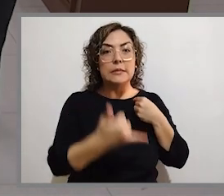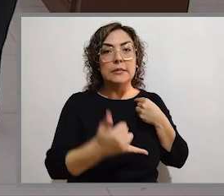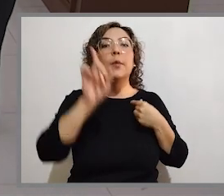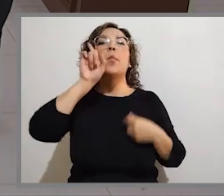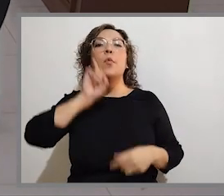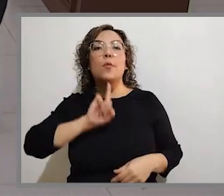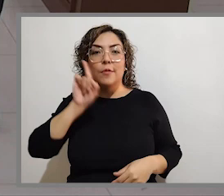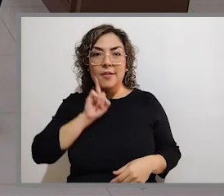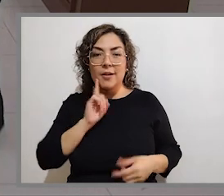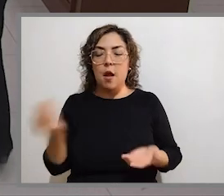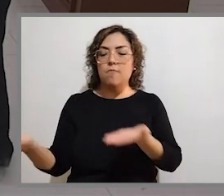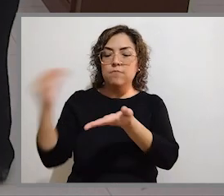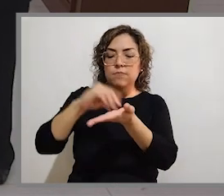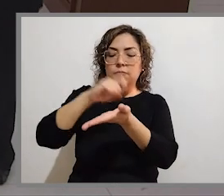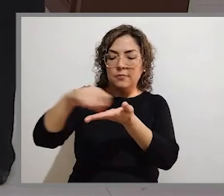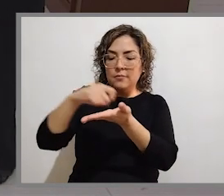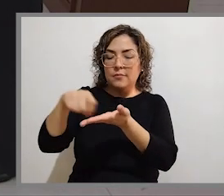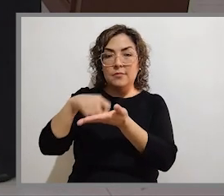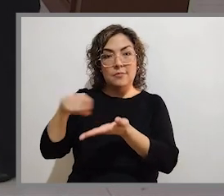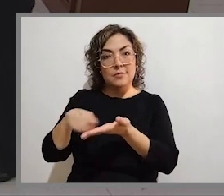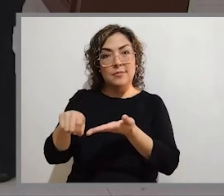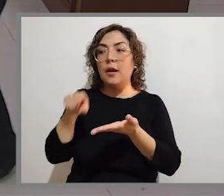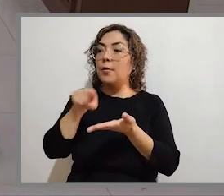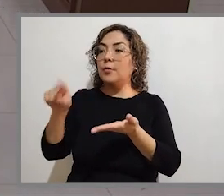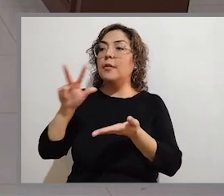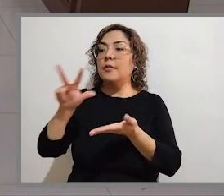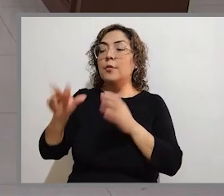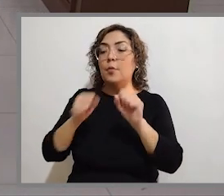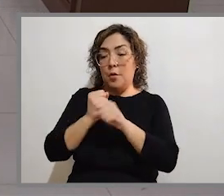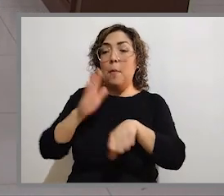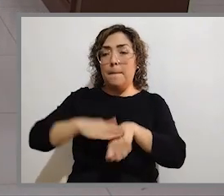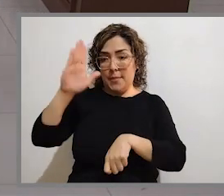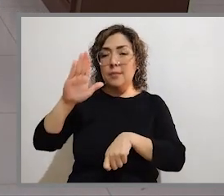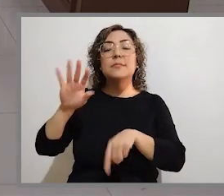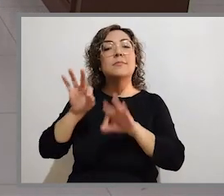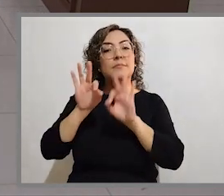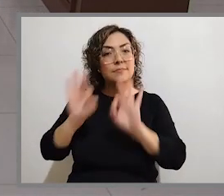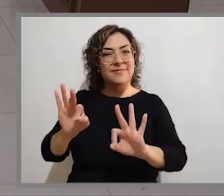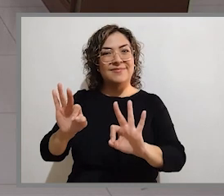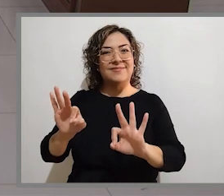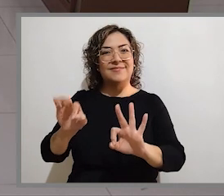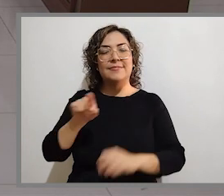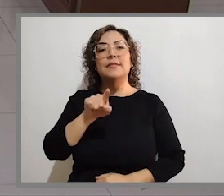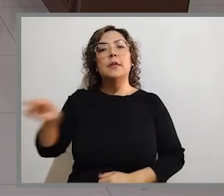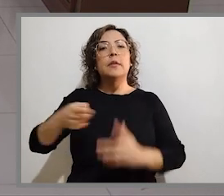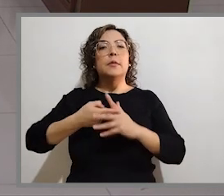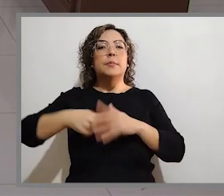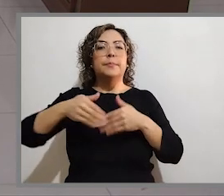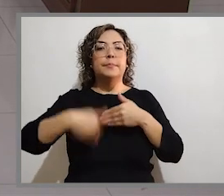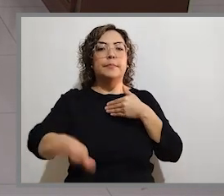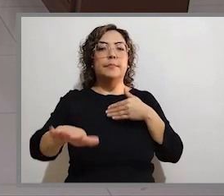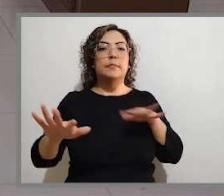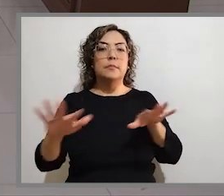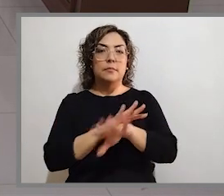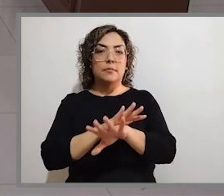que tuvieran más de 18 años y una forma honesta de vivir. Entonces, desde ahí las mujeres tenemos